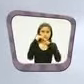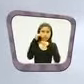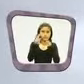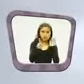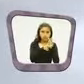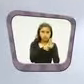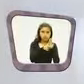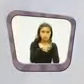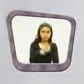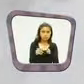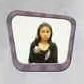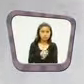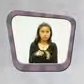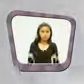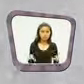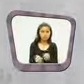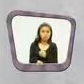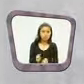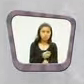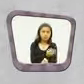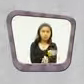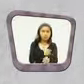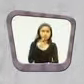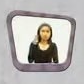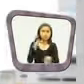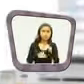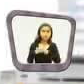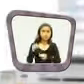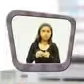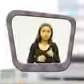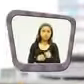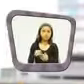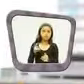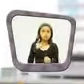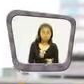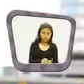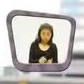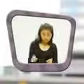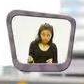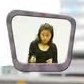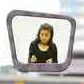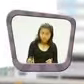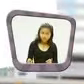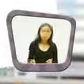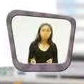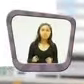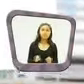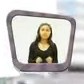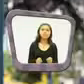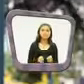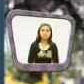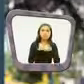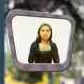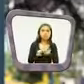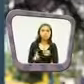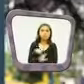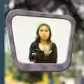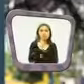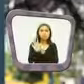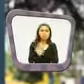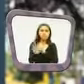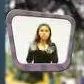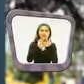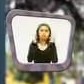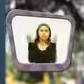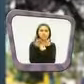zonas inestables. ¿Qué hacer antes de un deslizamiento? Revisar las cañerías, los tubos, tienes que prevenir y sacar